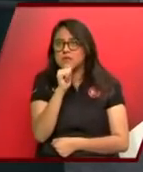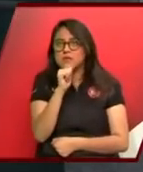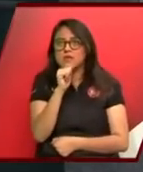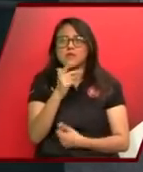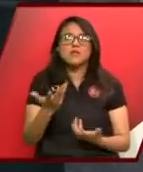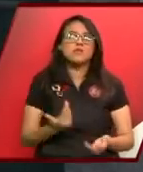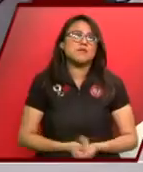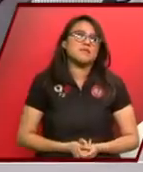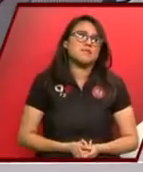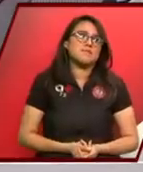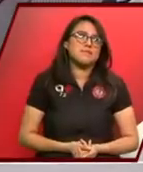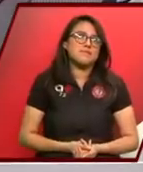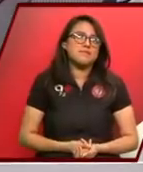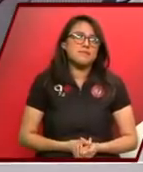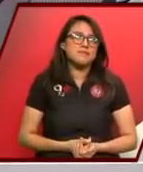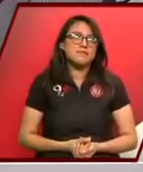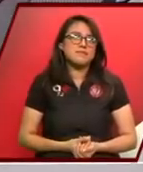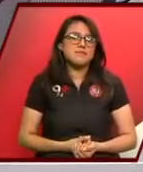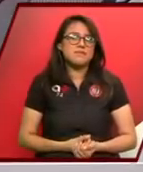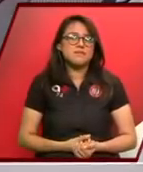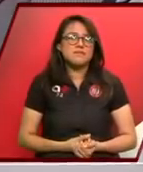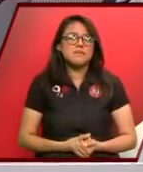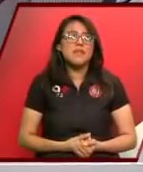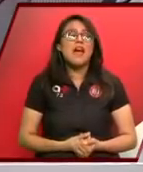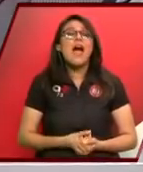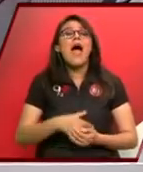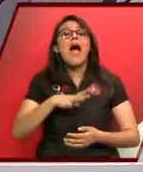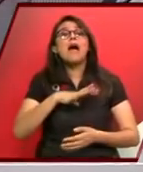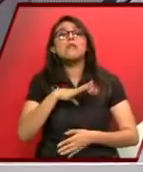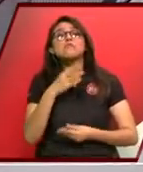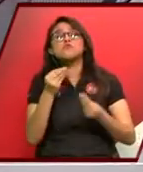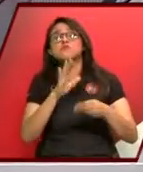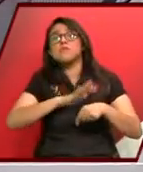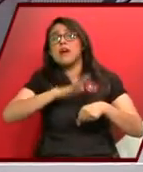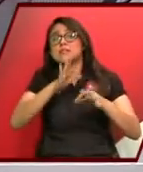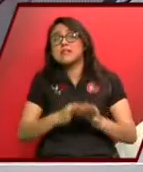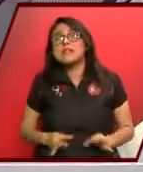un A ver, después. Te voy a explicar una cosa. Hay cosas más importantes